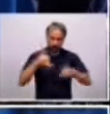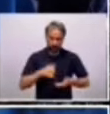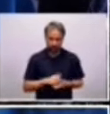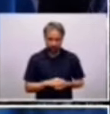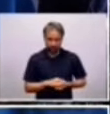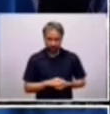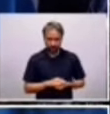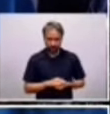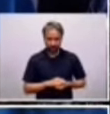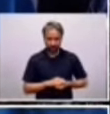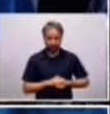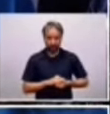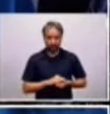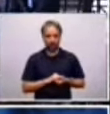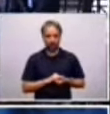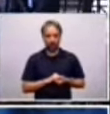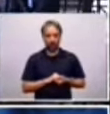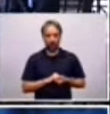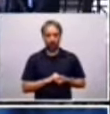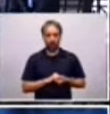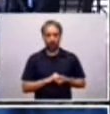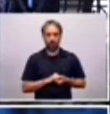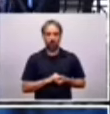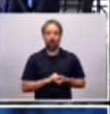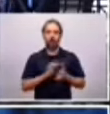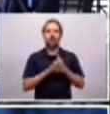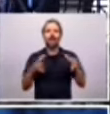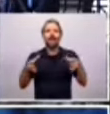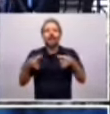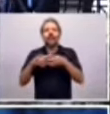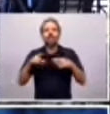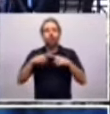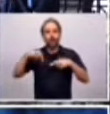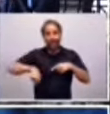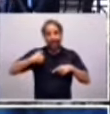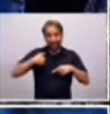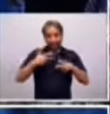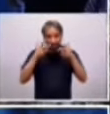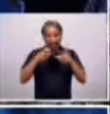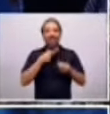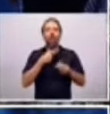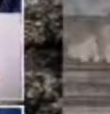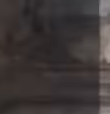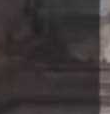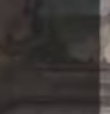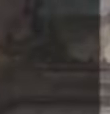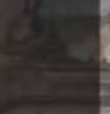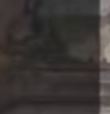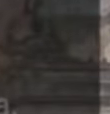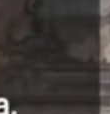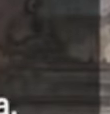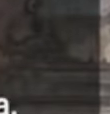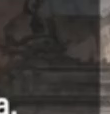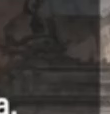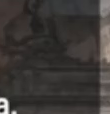un poco del tema CGT, vamos a repasar algo de lo que está en este proyecto de ley ómnibus.